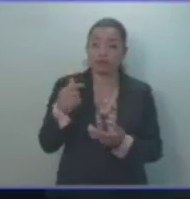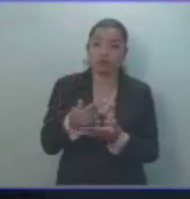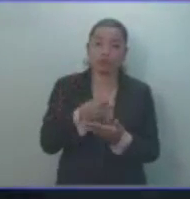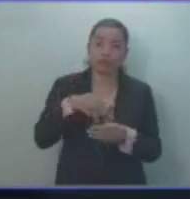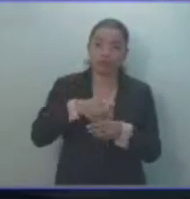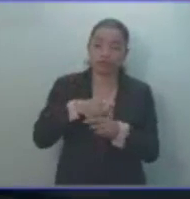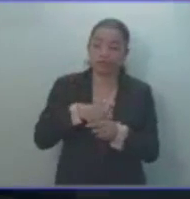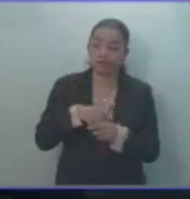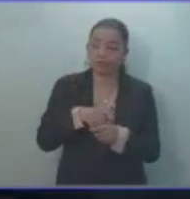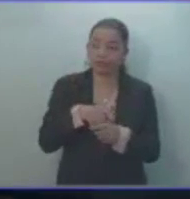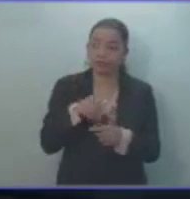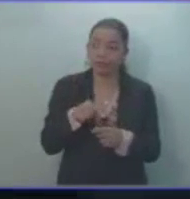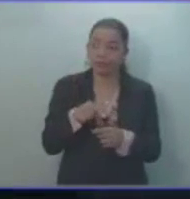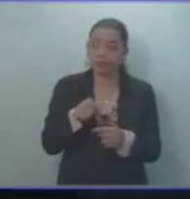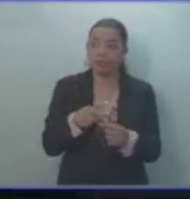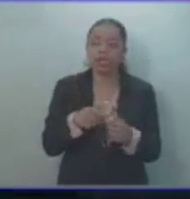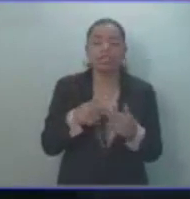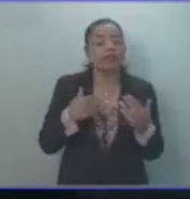primero decirles,